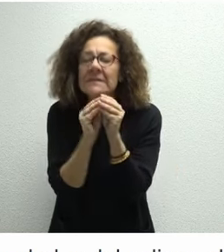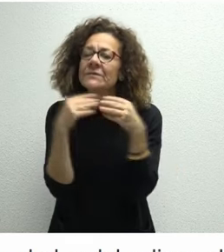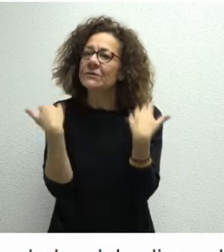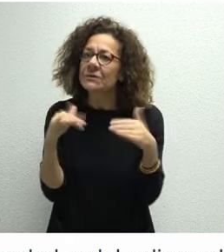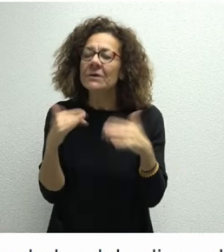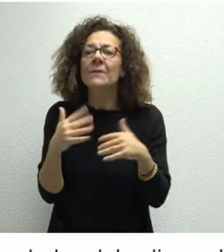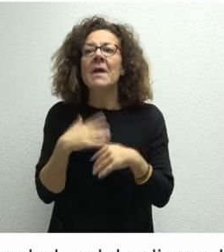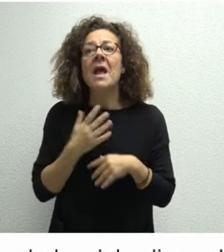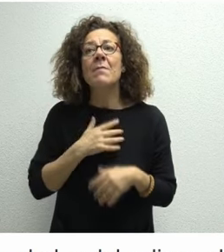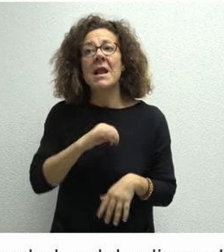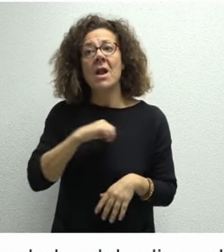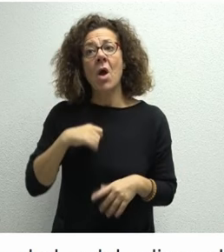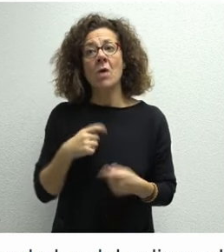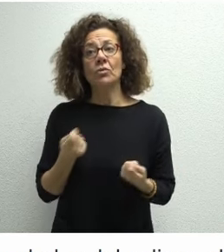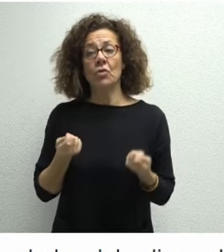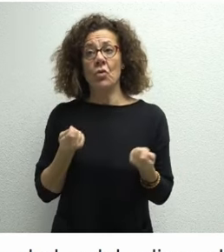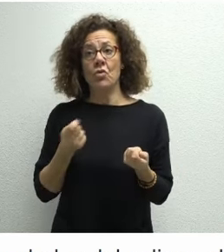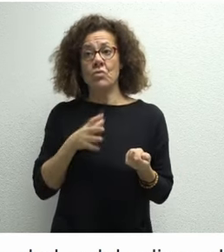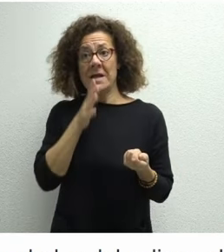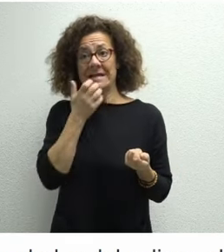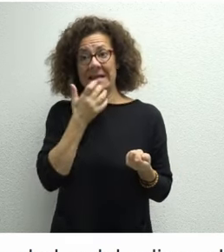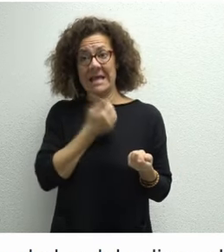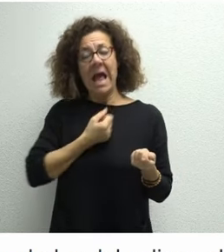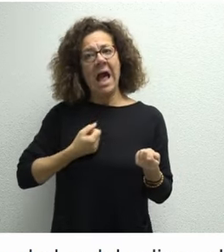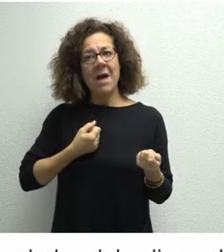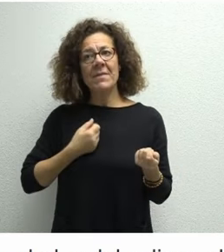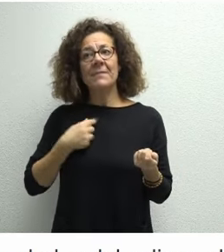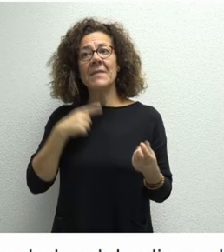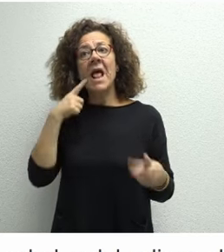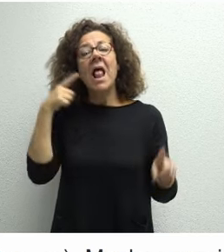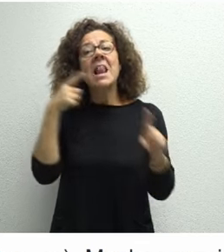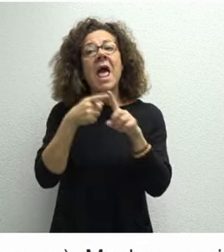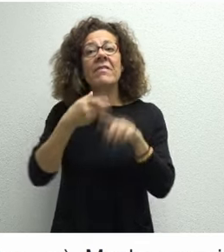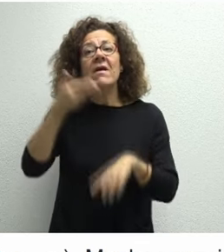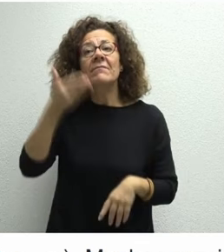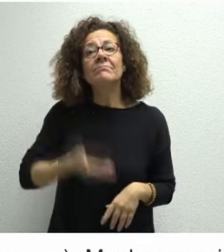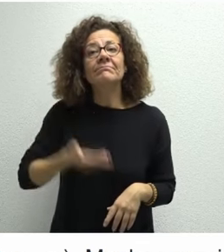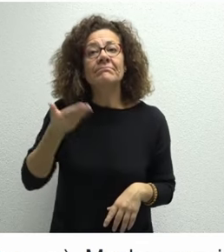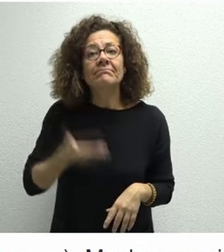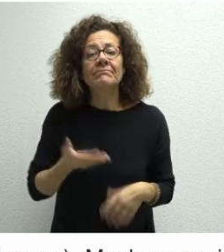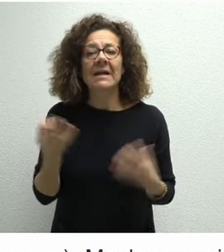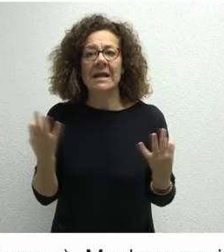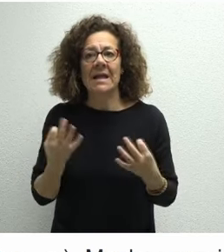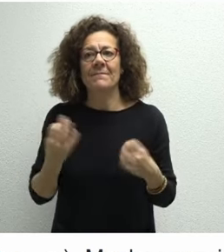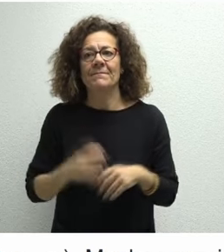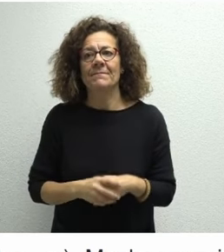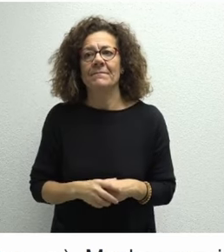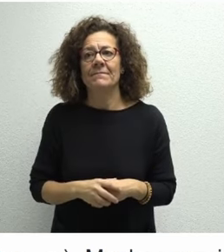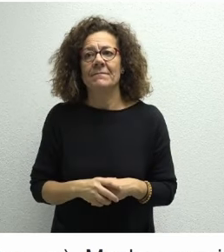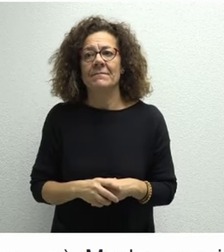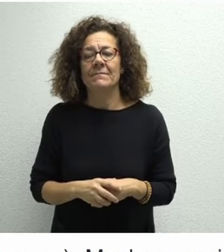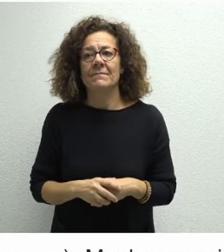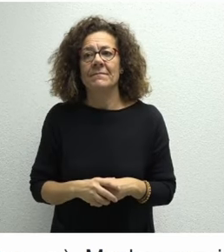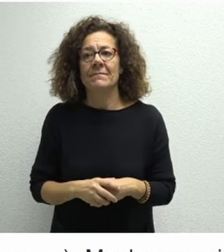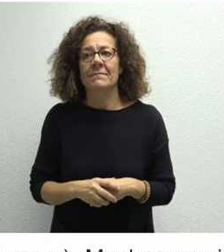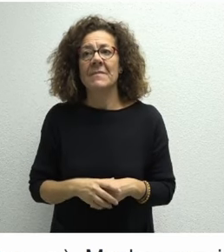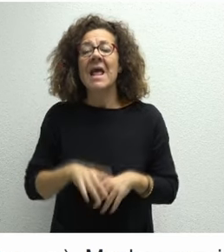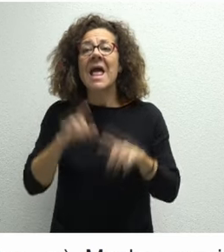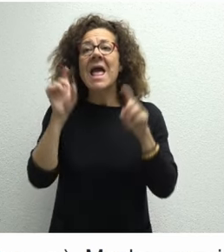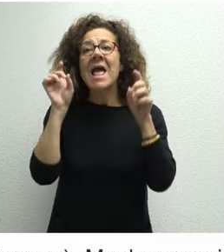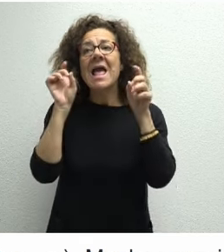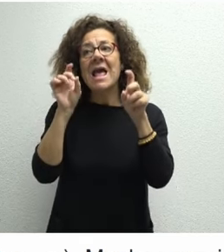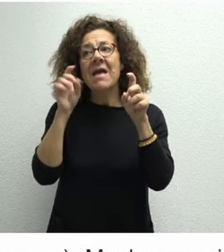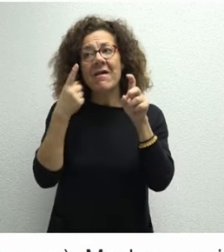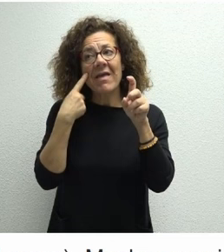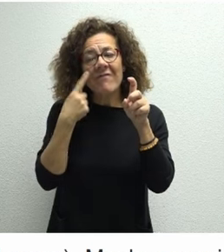para el autogobierno cuando tengo hambre vale la idea fundamental es bueno enseñaros un poquillo Cómo